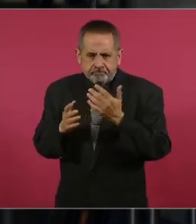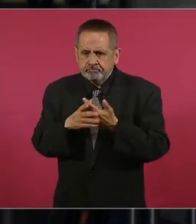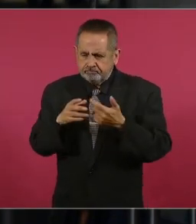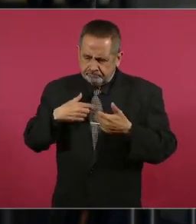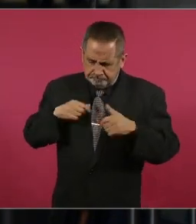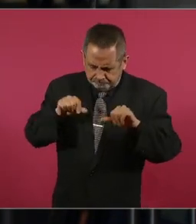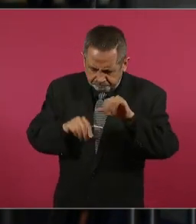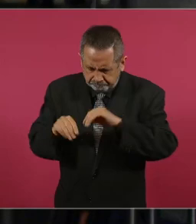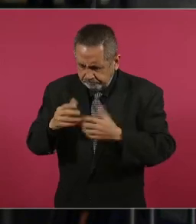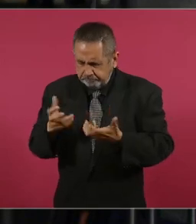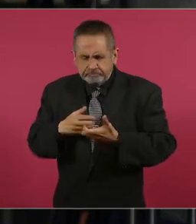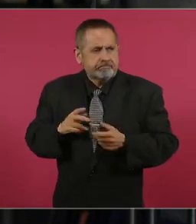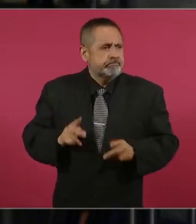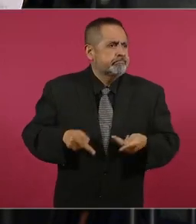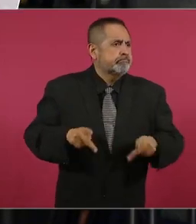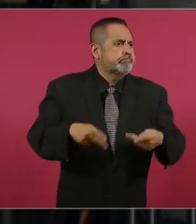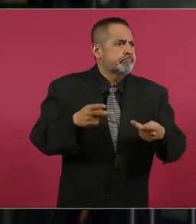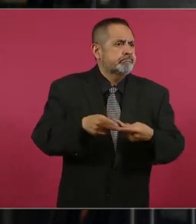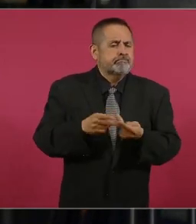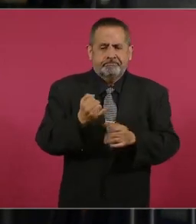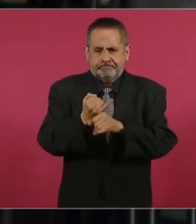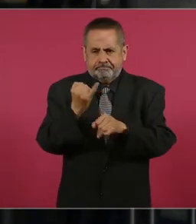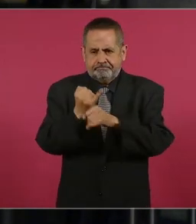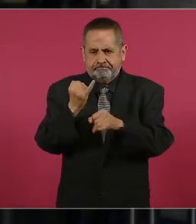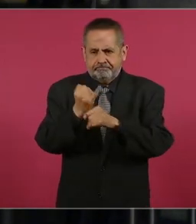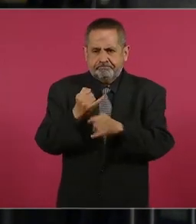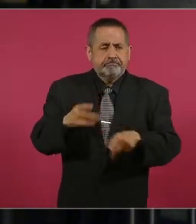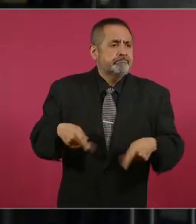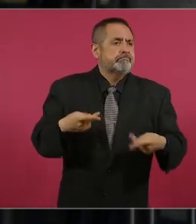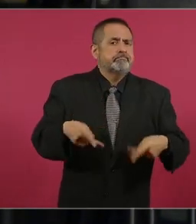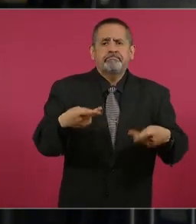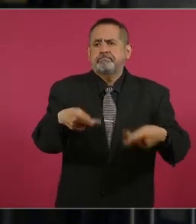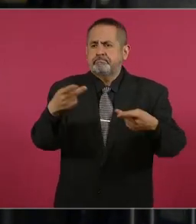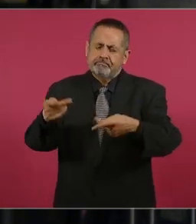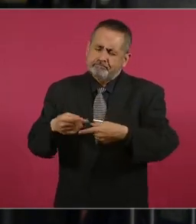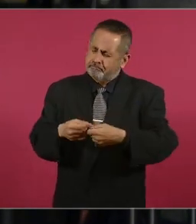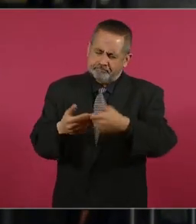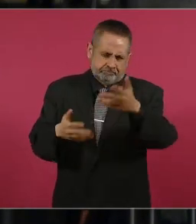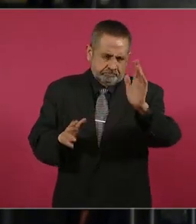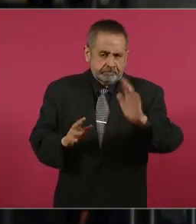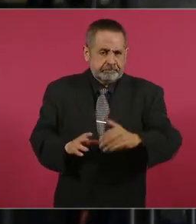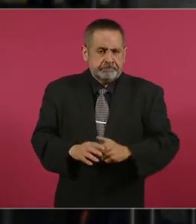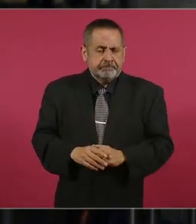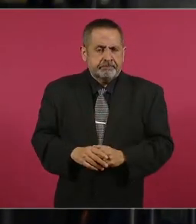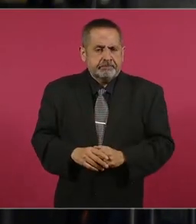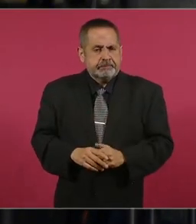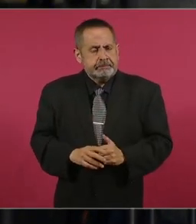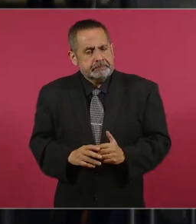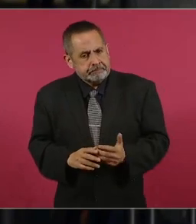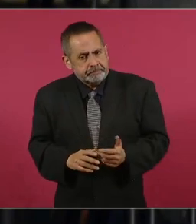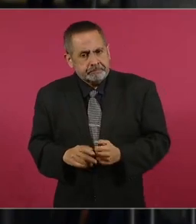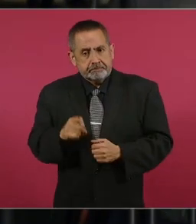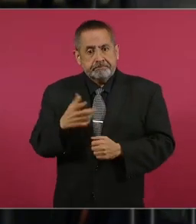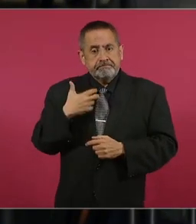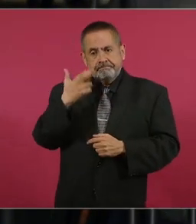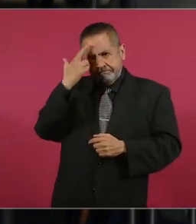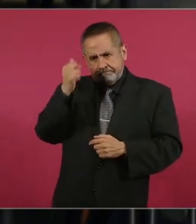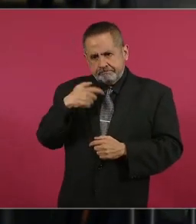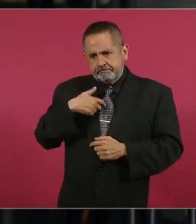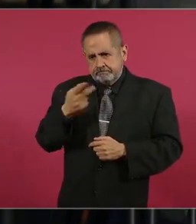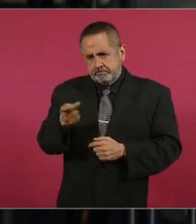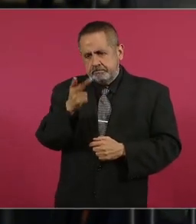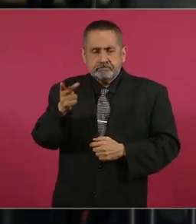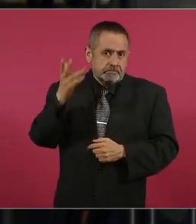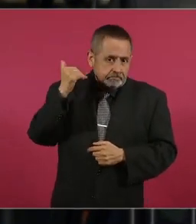crean, en fin, una infinidad de productos. Entonces, bueno, pues esta es la razón por la que le pregunté en